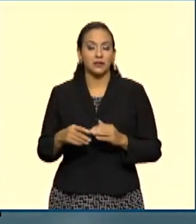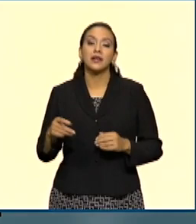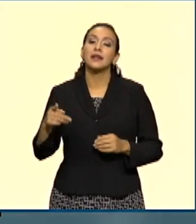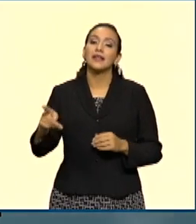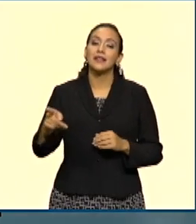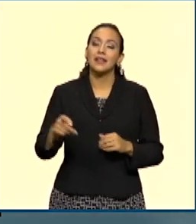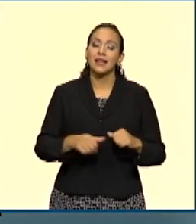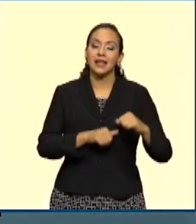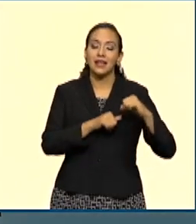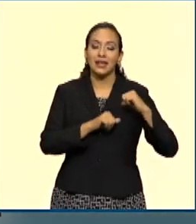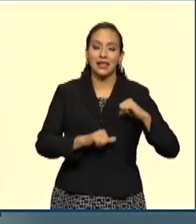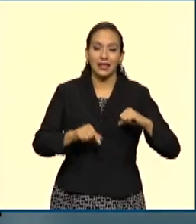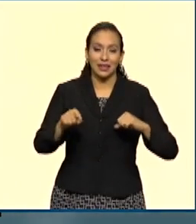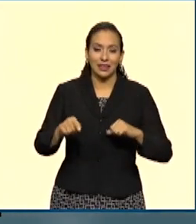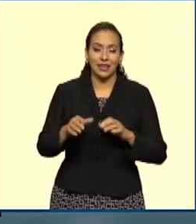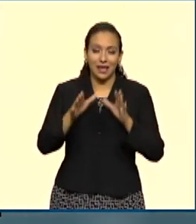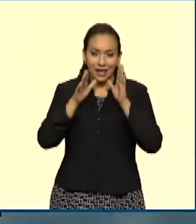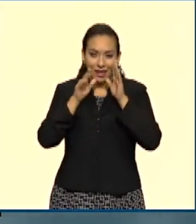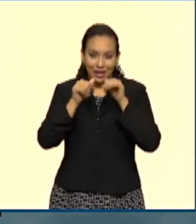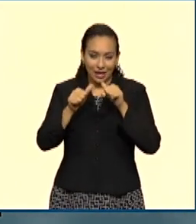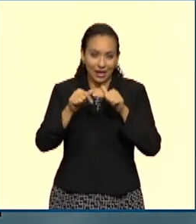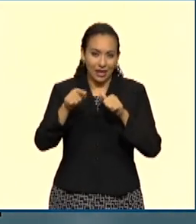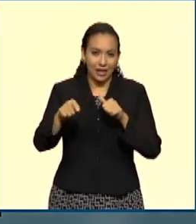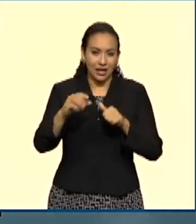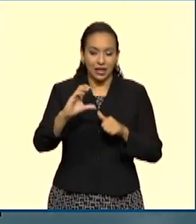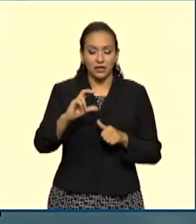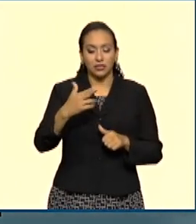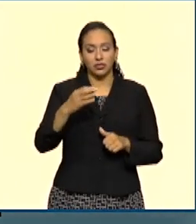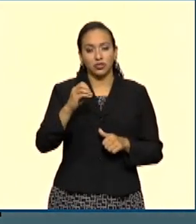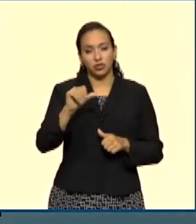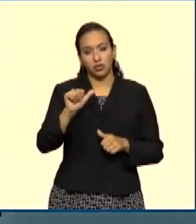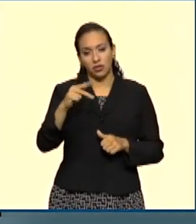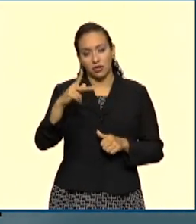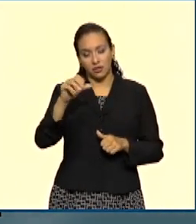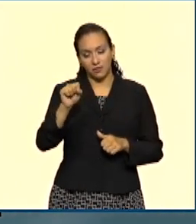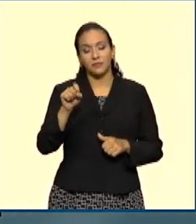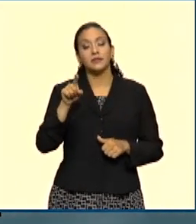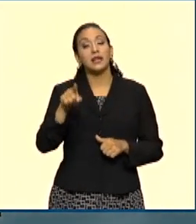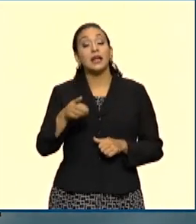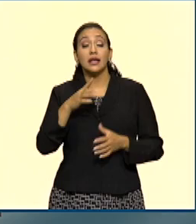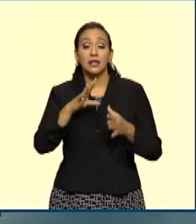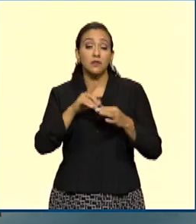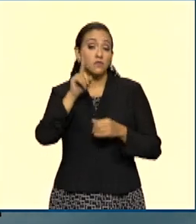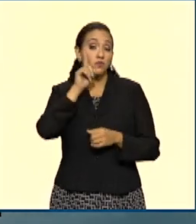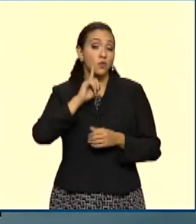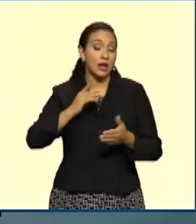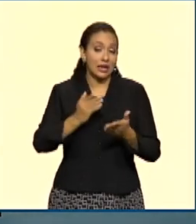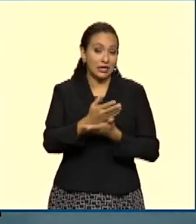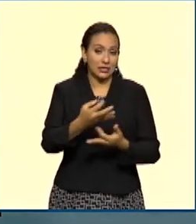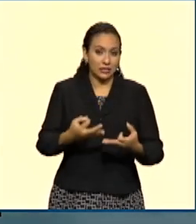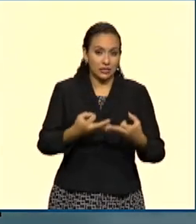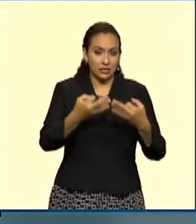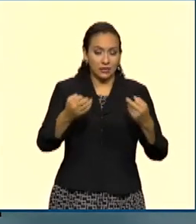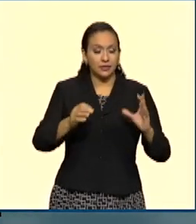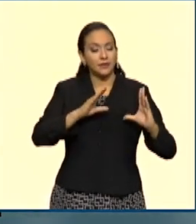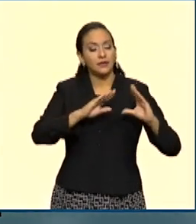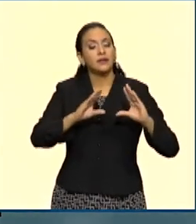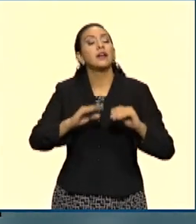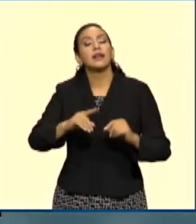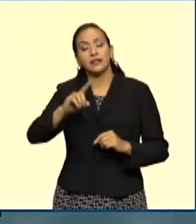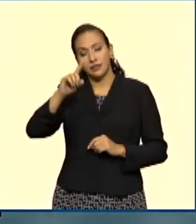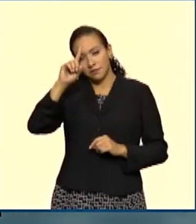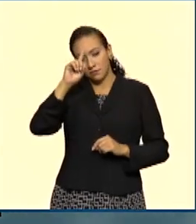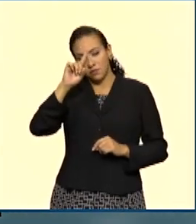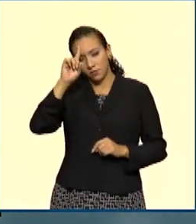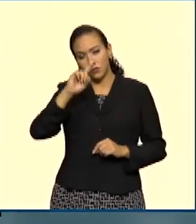Agraria de precisamente las Choapas. Con este proyecto, las Mujeres por Acceso a la Tierra se brindó asesoría a mujeres